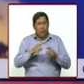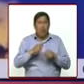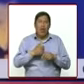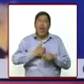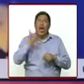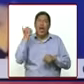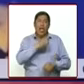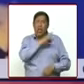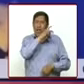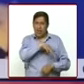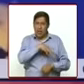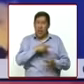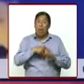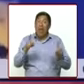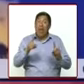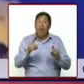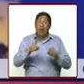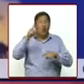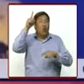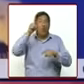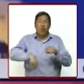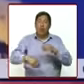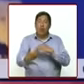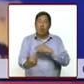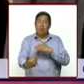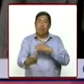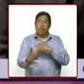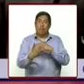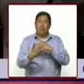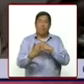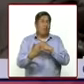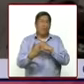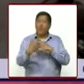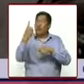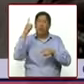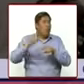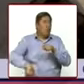Arica, el cual no está pudiendo ingresar a territorio nacional.